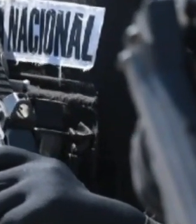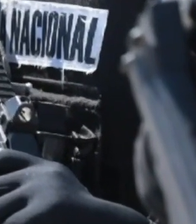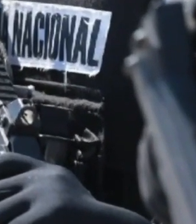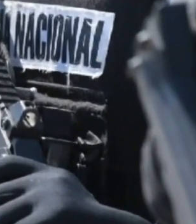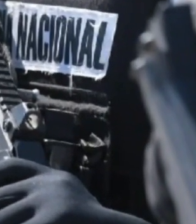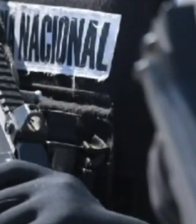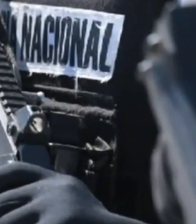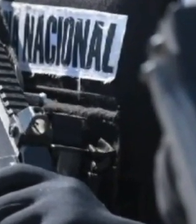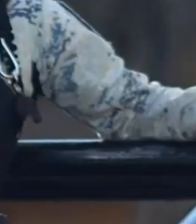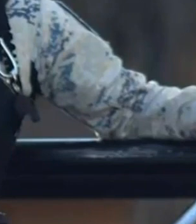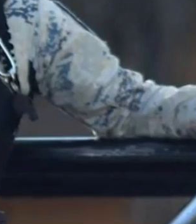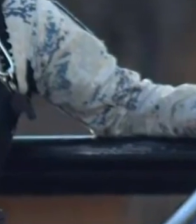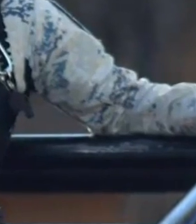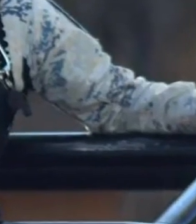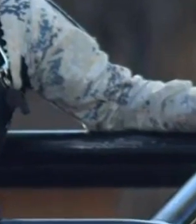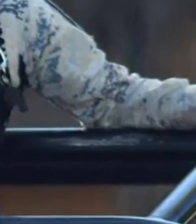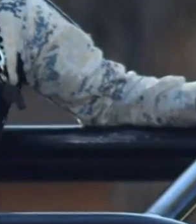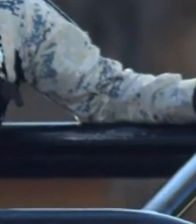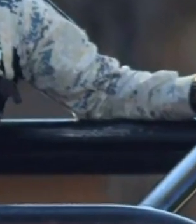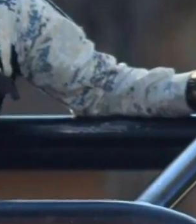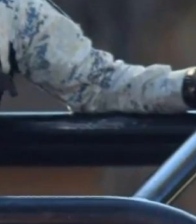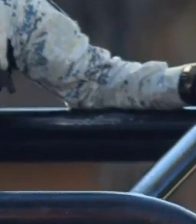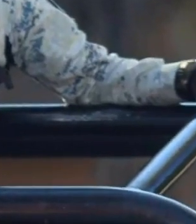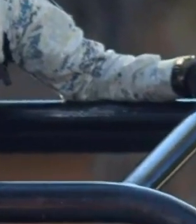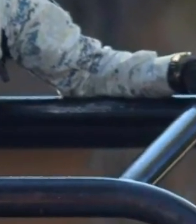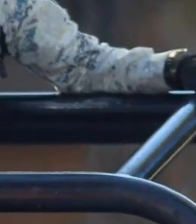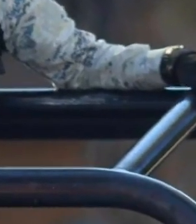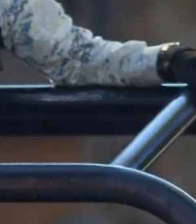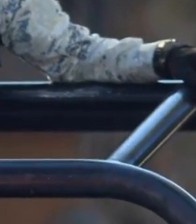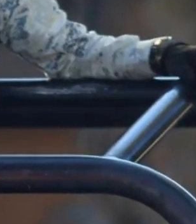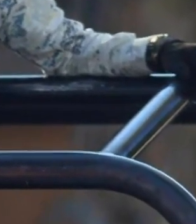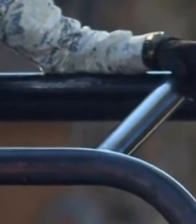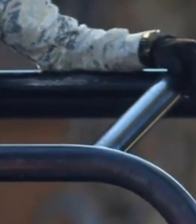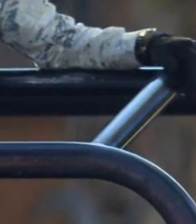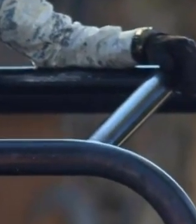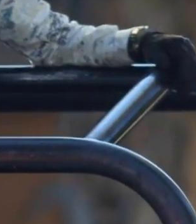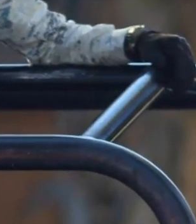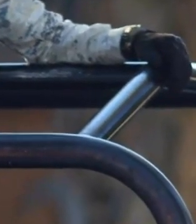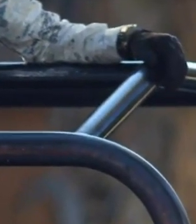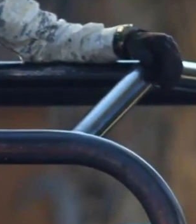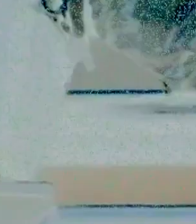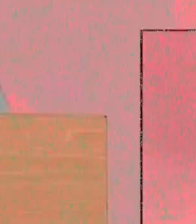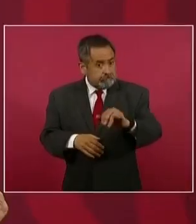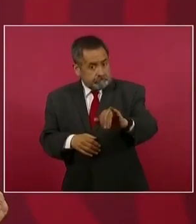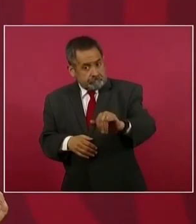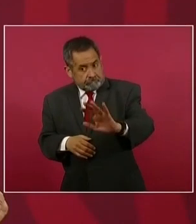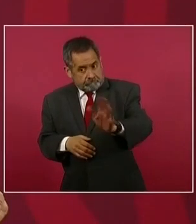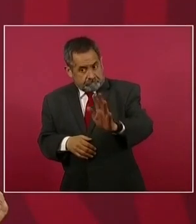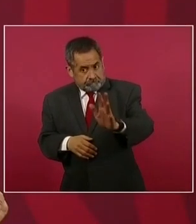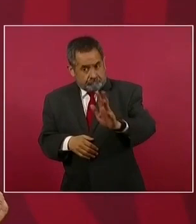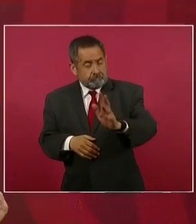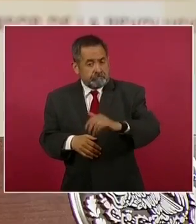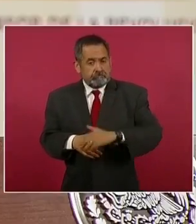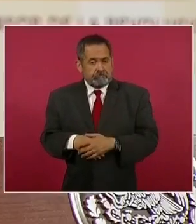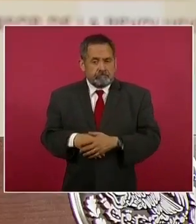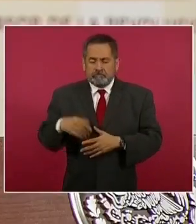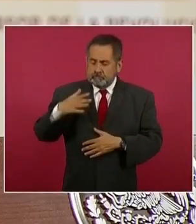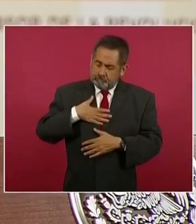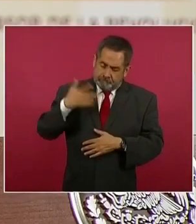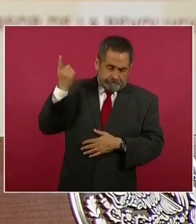el joven, pero señaló que ya se tiene detenido a otro por su presunta responsabilidad en estos hechos. La